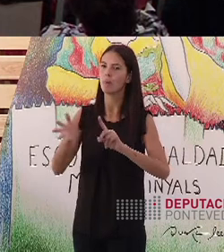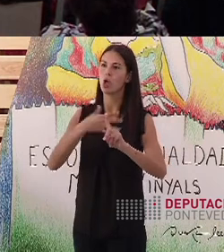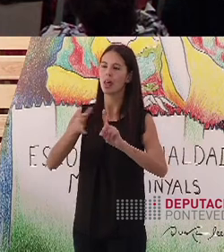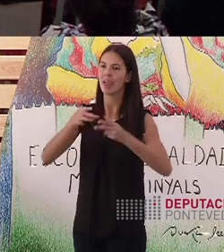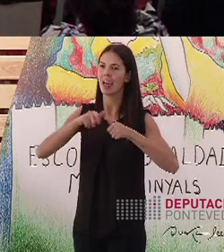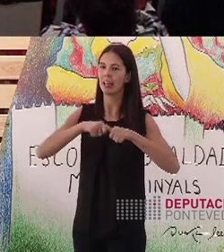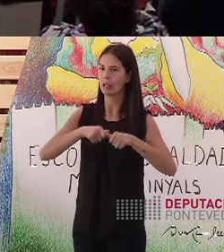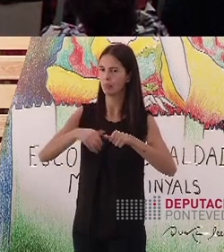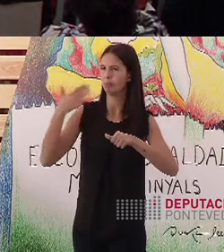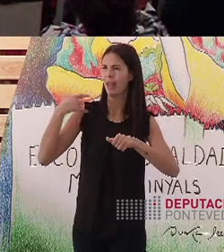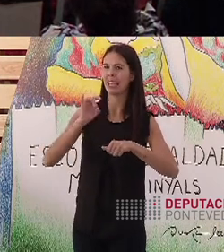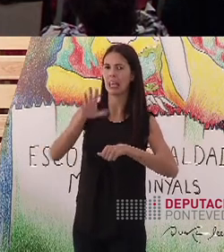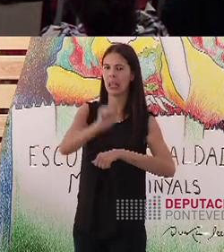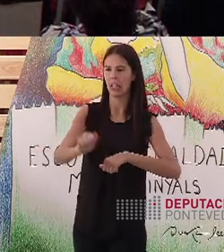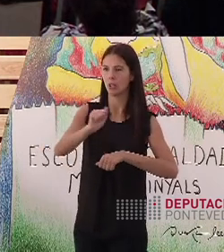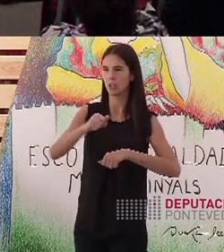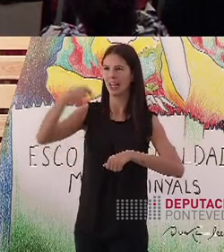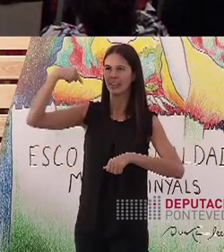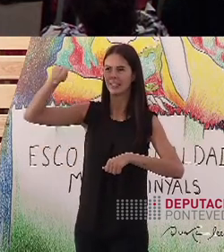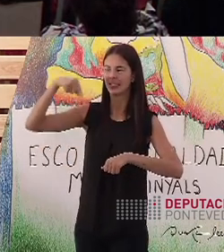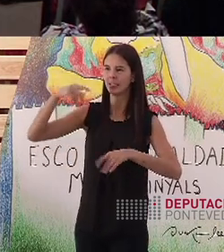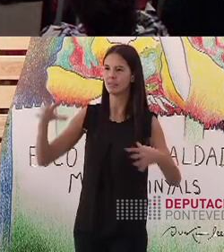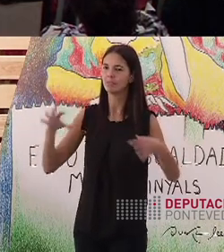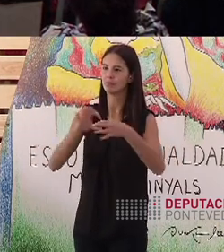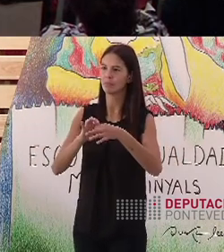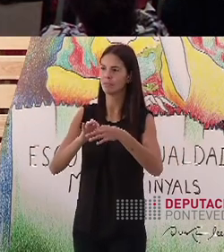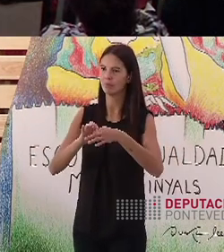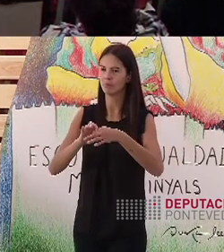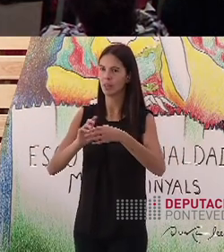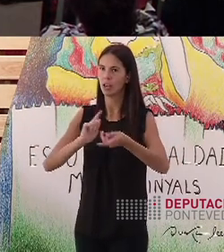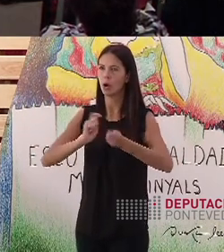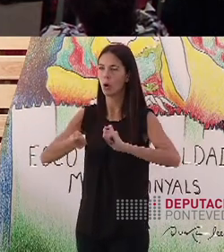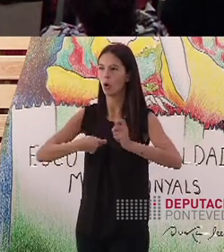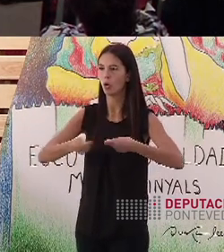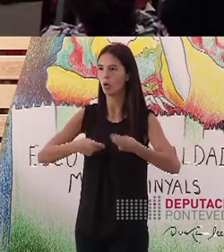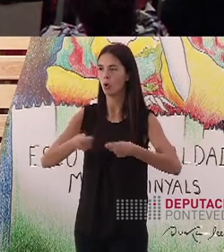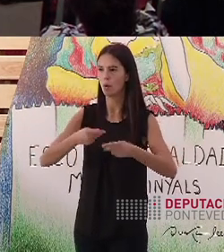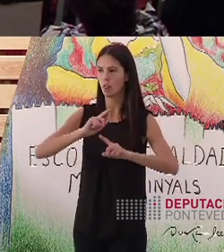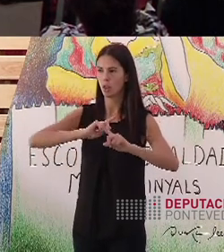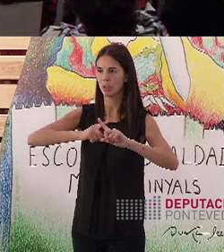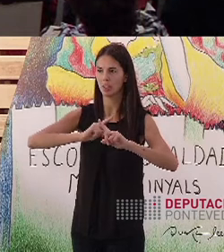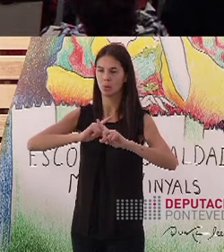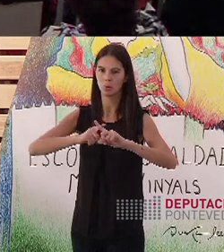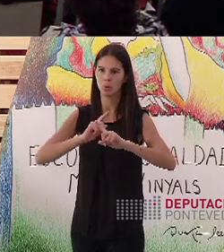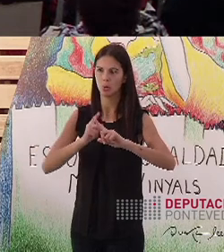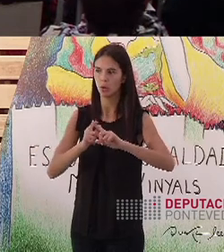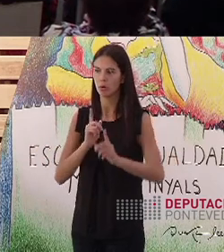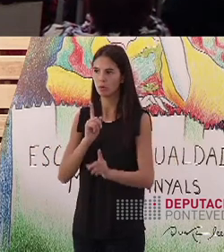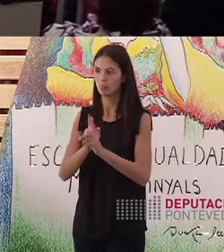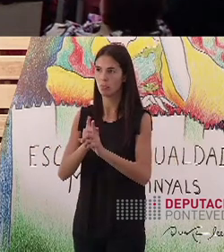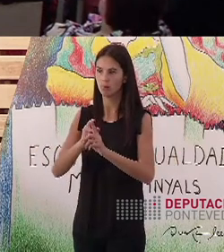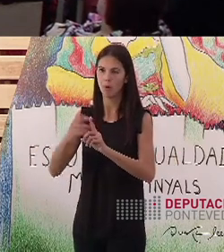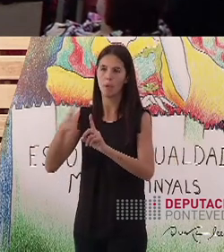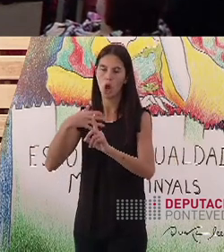hai máis de 15 anos. A súa tese sobre a trata sexual como mecanismo social que oculta a prostitución como manifestación da violencia